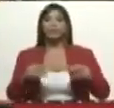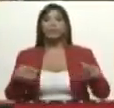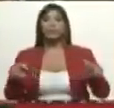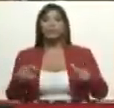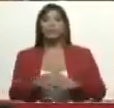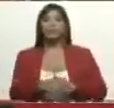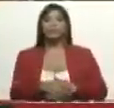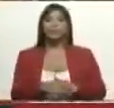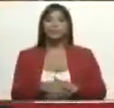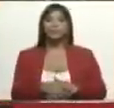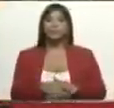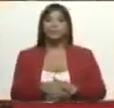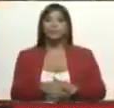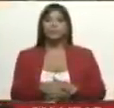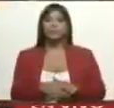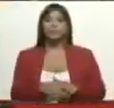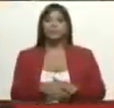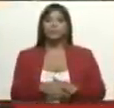sagrada?